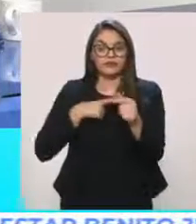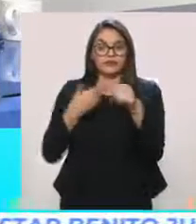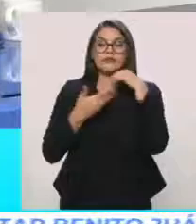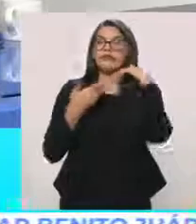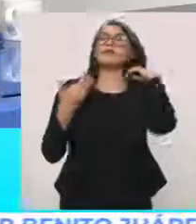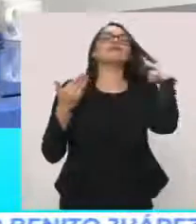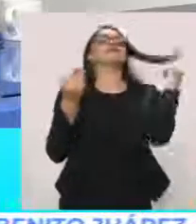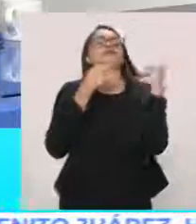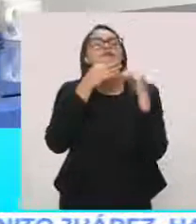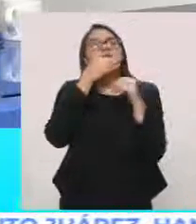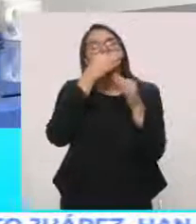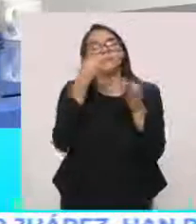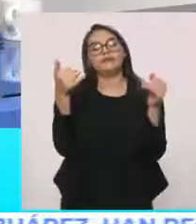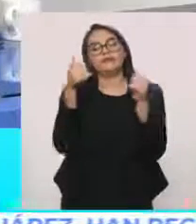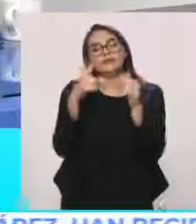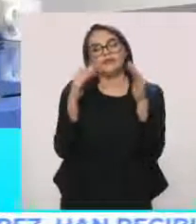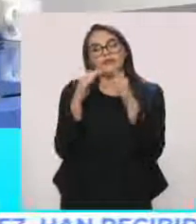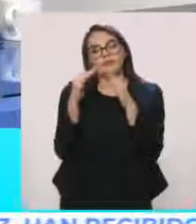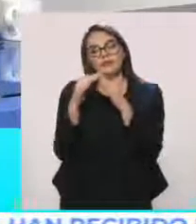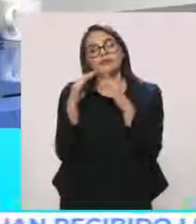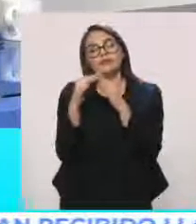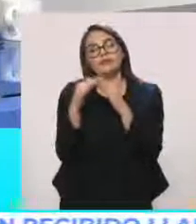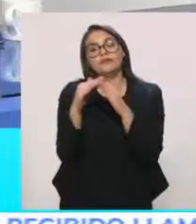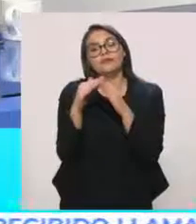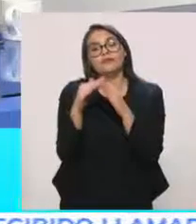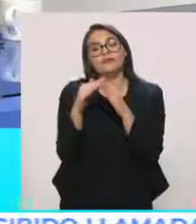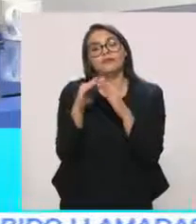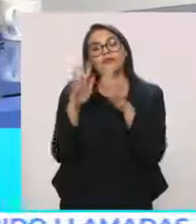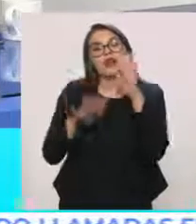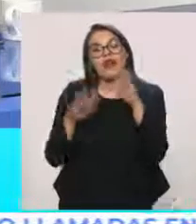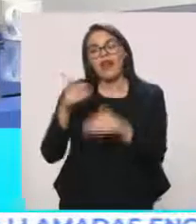es quedarse en casa y